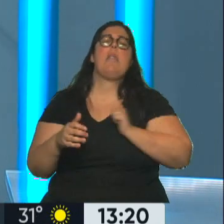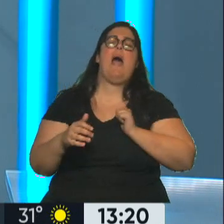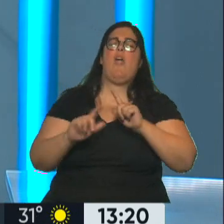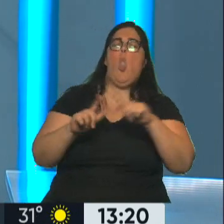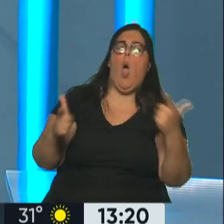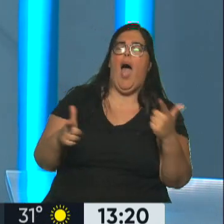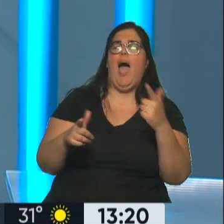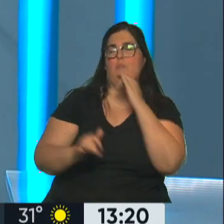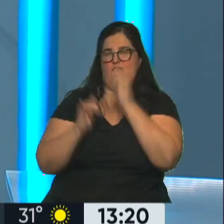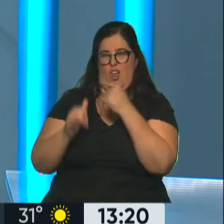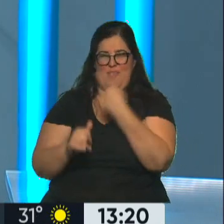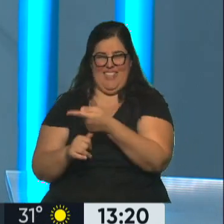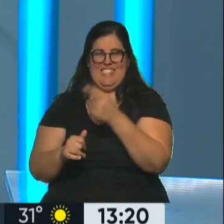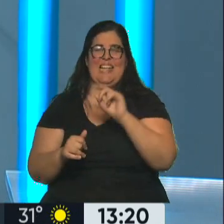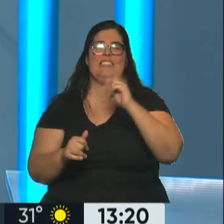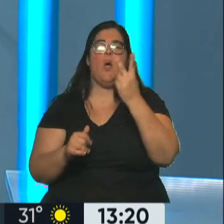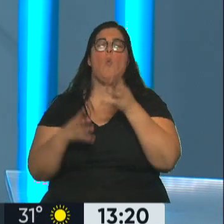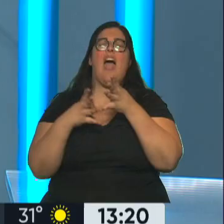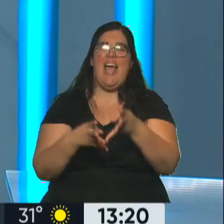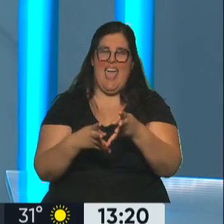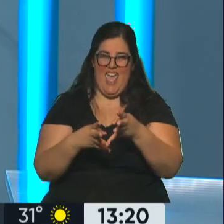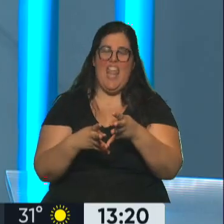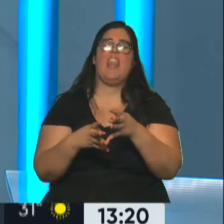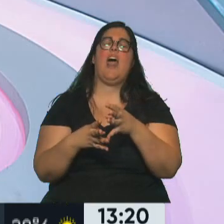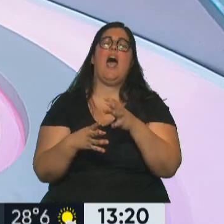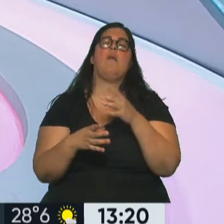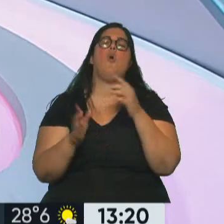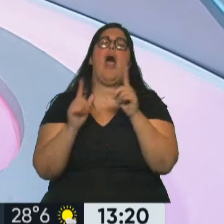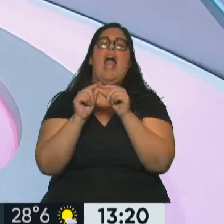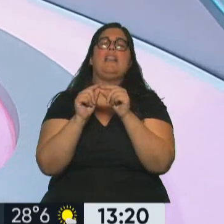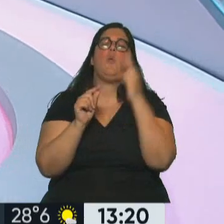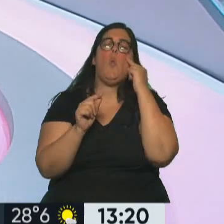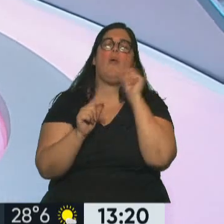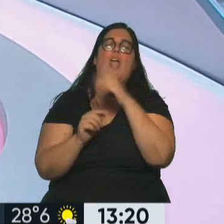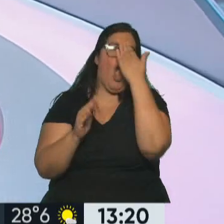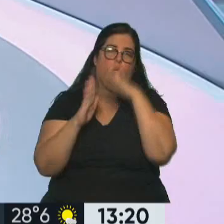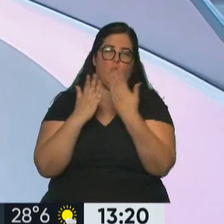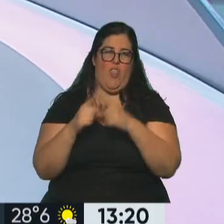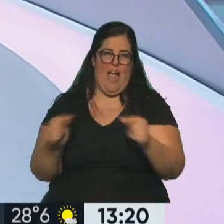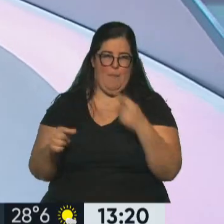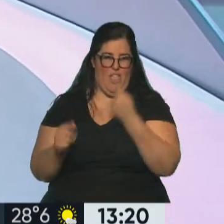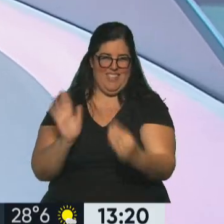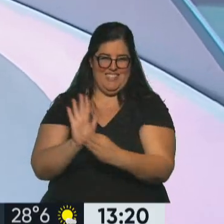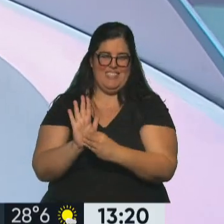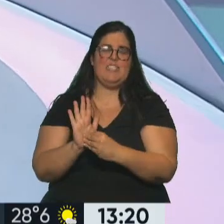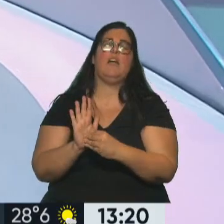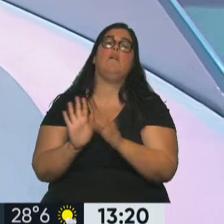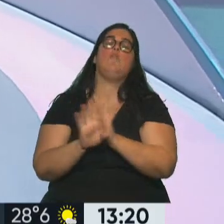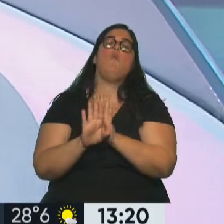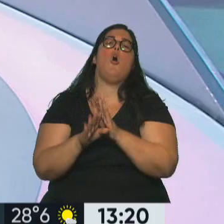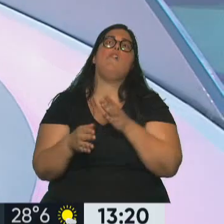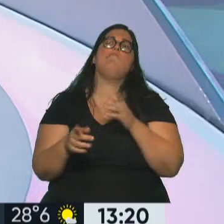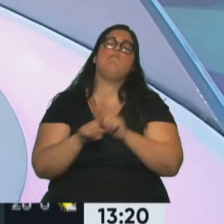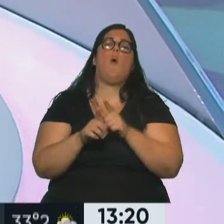contaba en el informe después de la Segunda Guerra, y este artículo famoso, el artículo 9 de la Constitución japonesa, que básicamente limitó, ¿no?, las